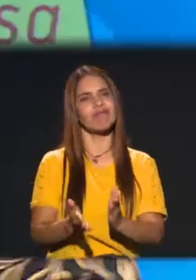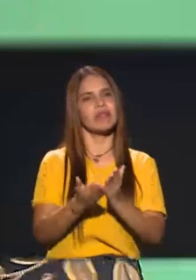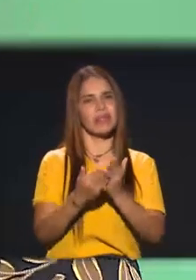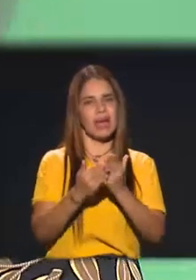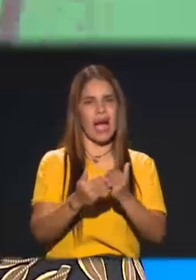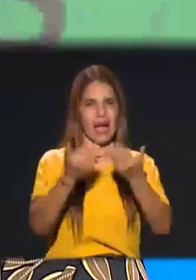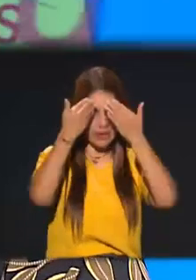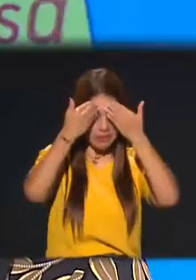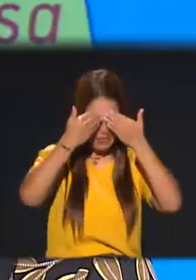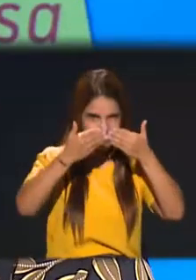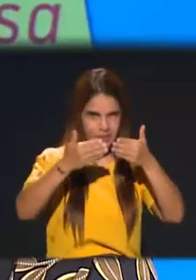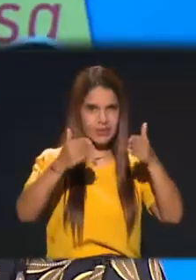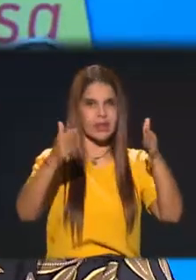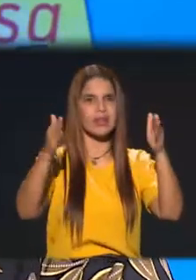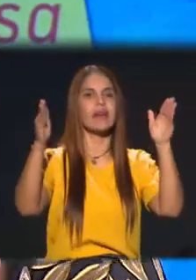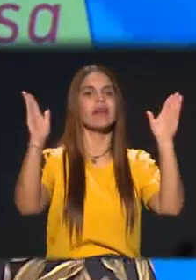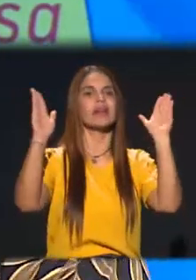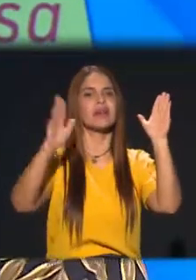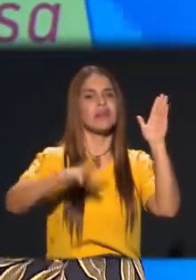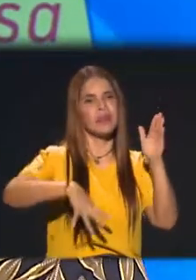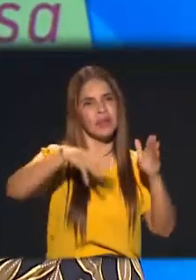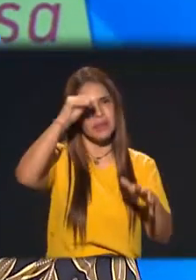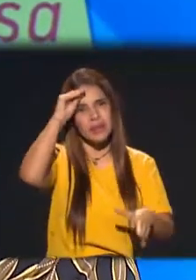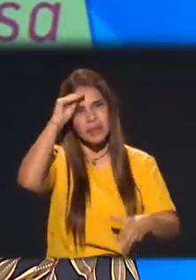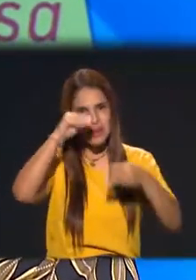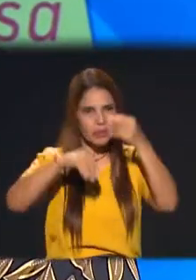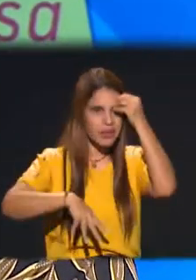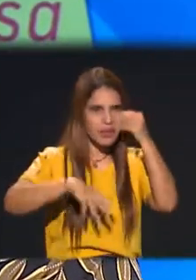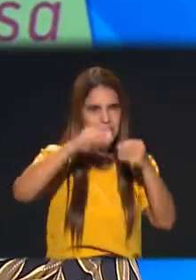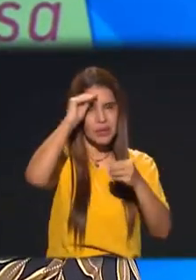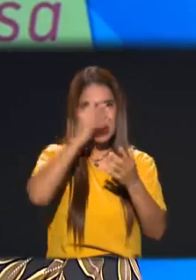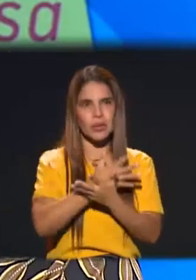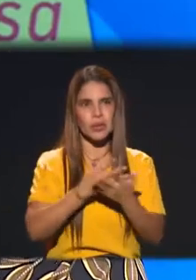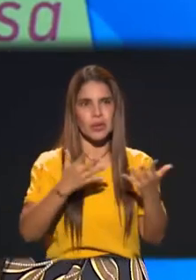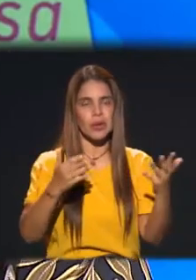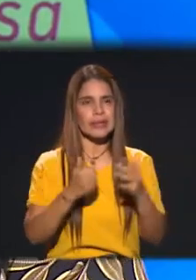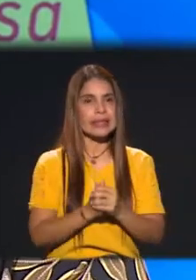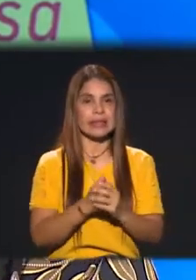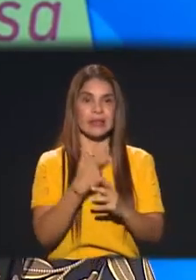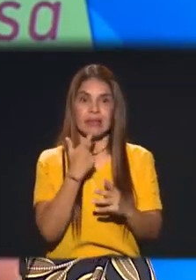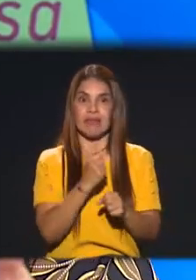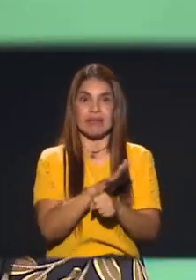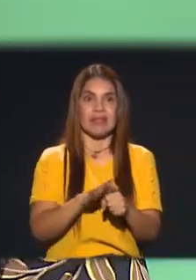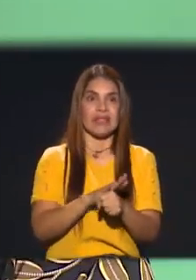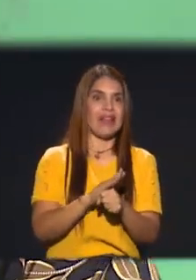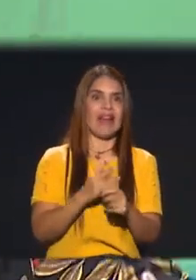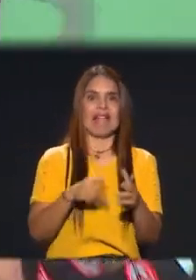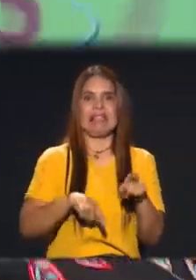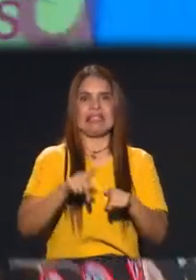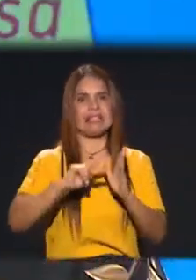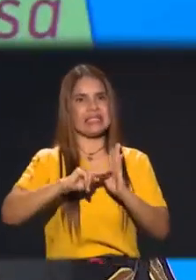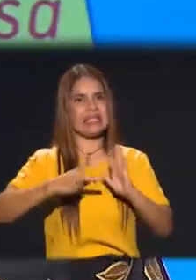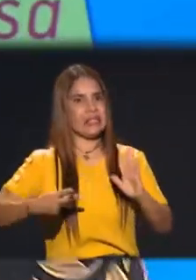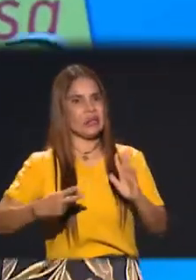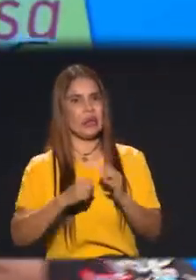mente abierta. Sabemos que estamos aprendiendo muchas cosas. No todos nos habíamos tenido que enfrentar a este asunto de las nuevas tecnologías,